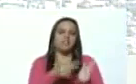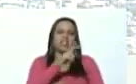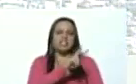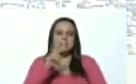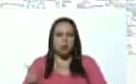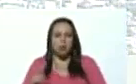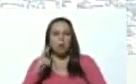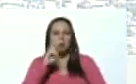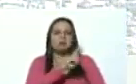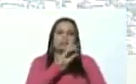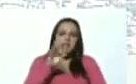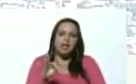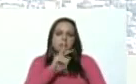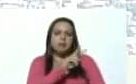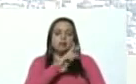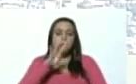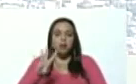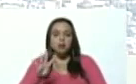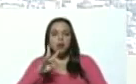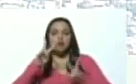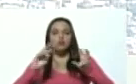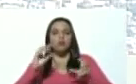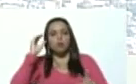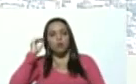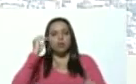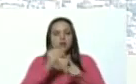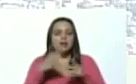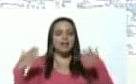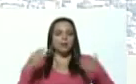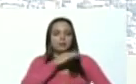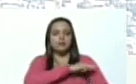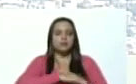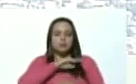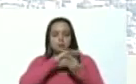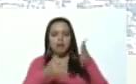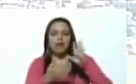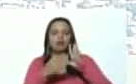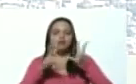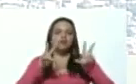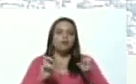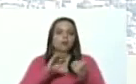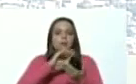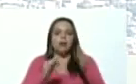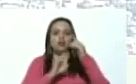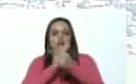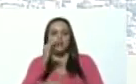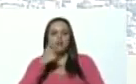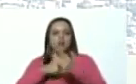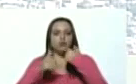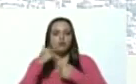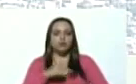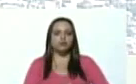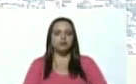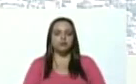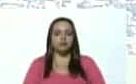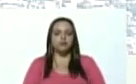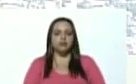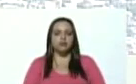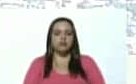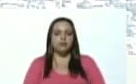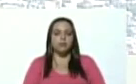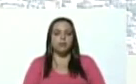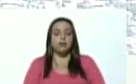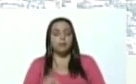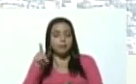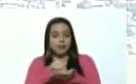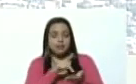24 con las nuevas metas, la Gran Misión Barrio Nuevo, Barrio Tricolor, y hoy vamos a ser protagonistas desde